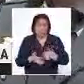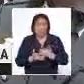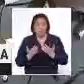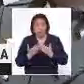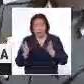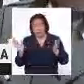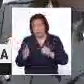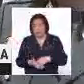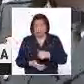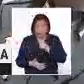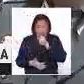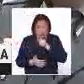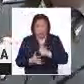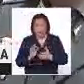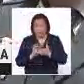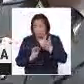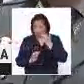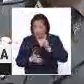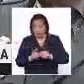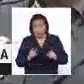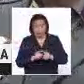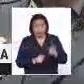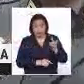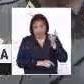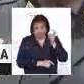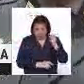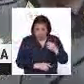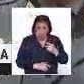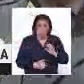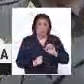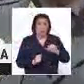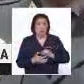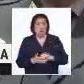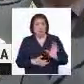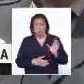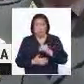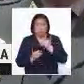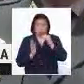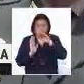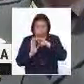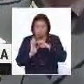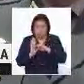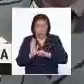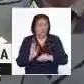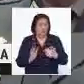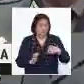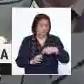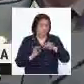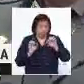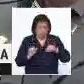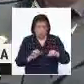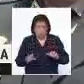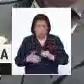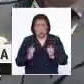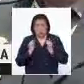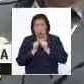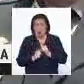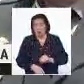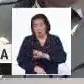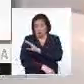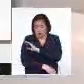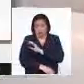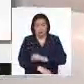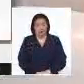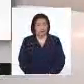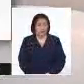las comunicaciones, incluso para los temas de escucha, ¿no? Es todo unos protocolos que nosotros actuamos conjuntamente con el Ministerio